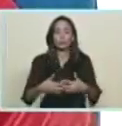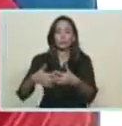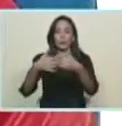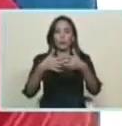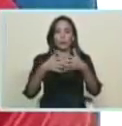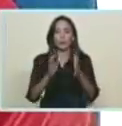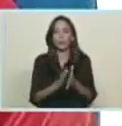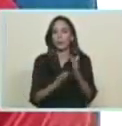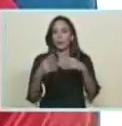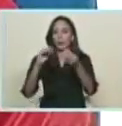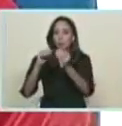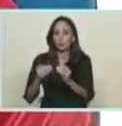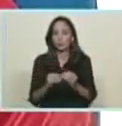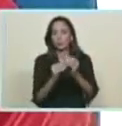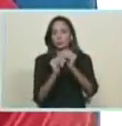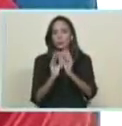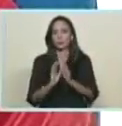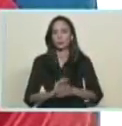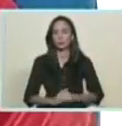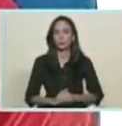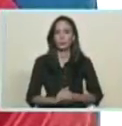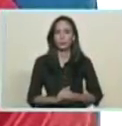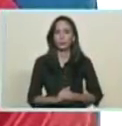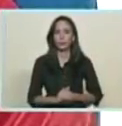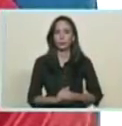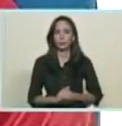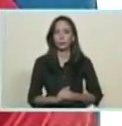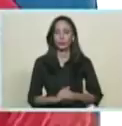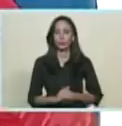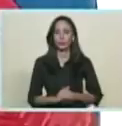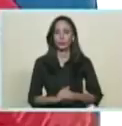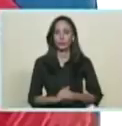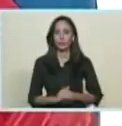que instauraran allí lo que después fueron